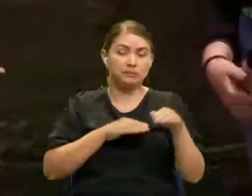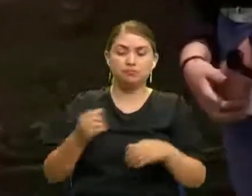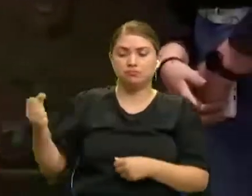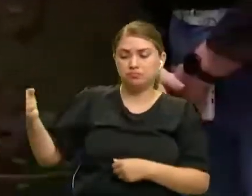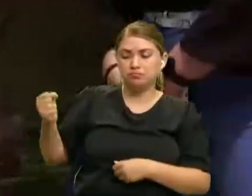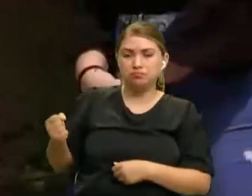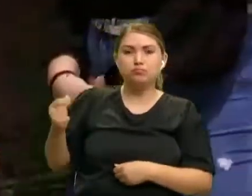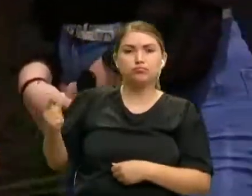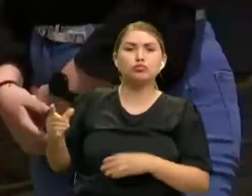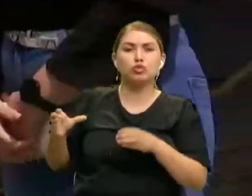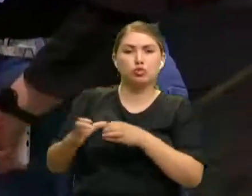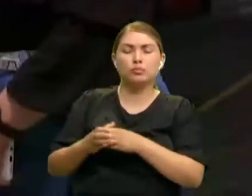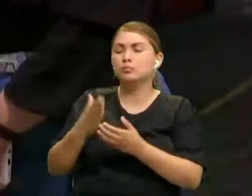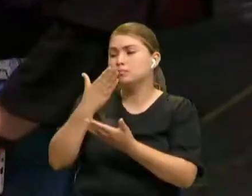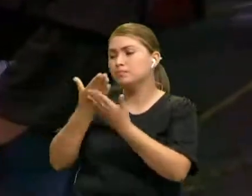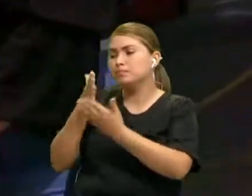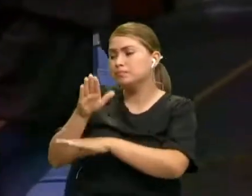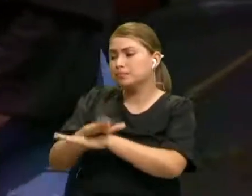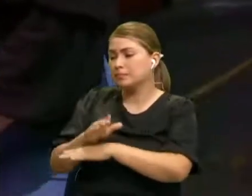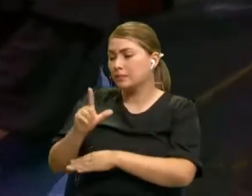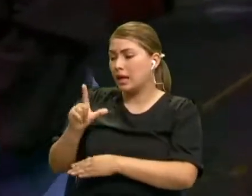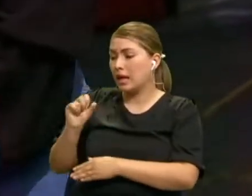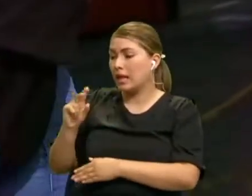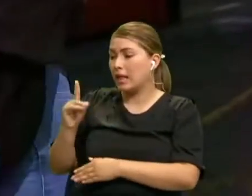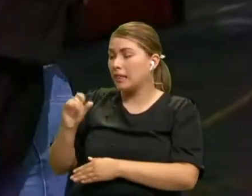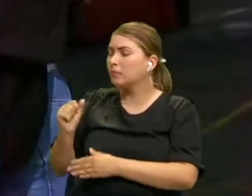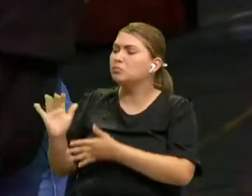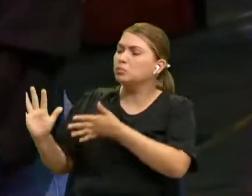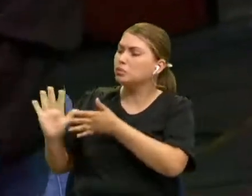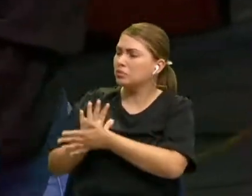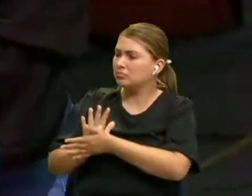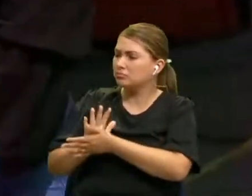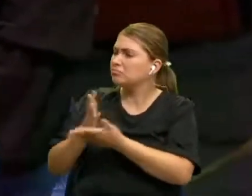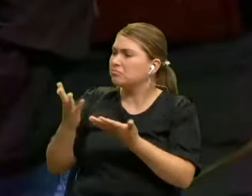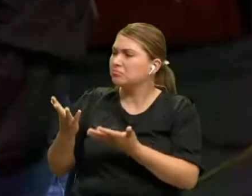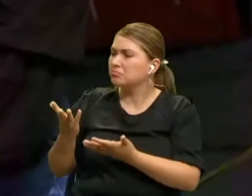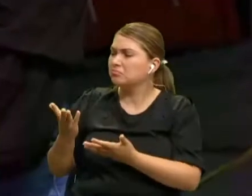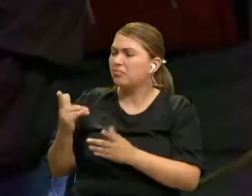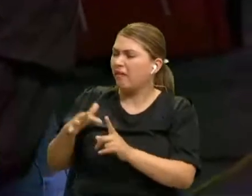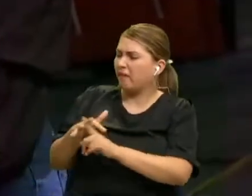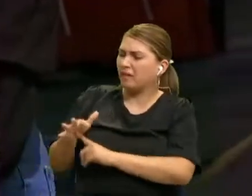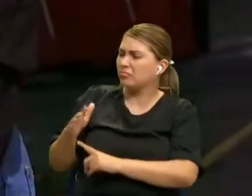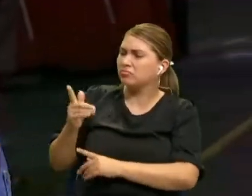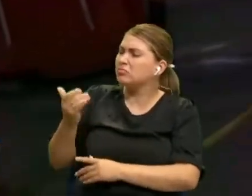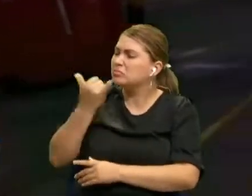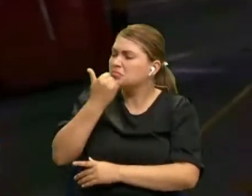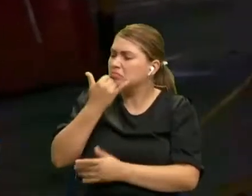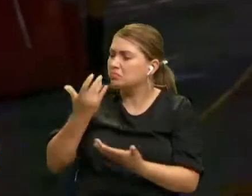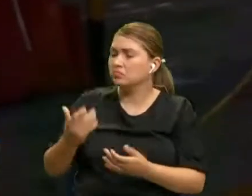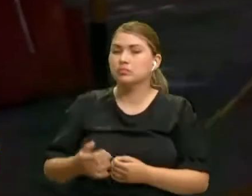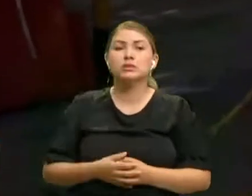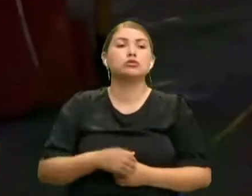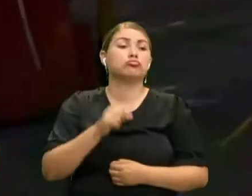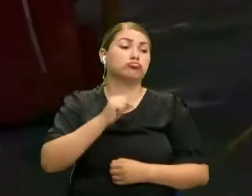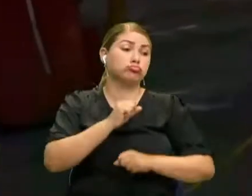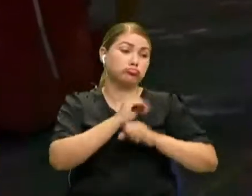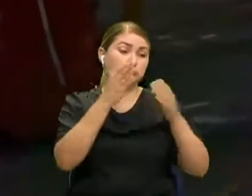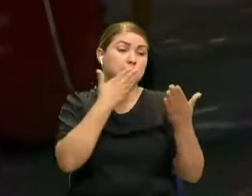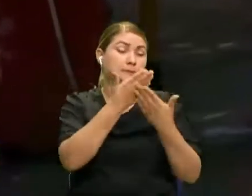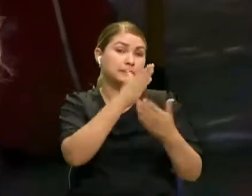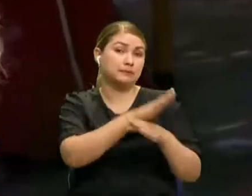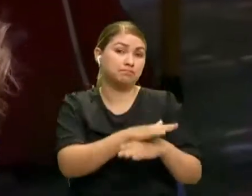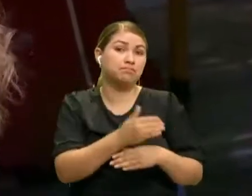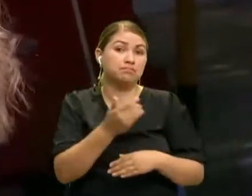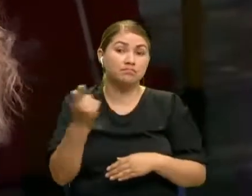de todo el gremio. Buenas tardes, Linda Cuago, cuéntenos, ¿cómo se están viendo afectados ustedes? ¿Qué es lo que pasa? Sí, claro, Angie, buenas tardes.